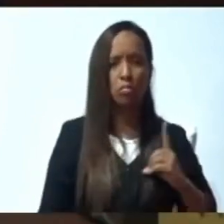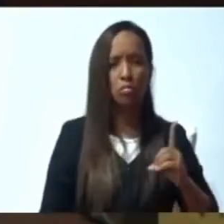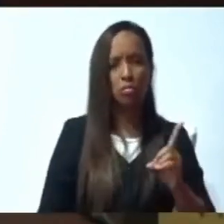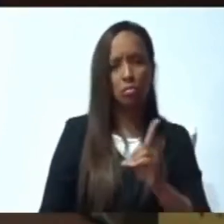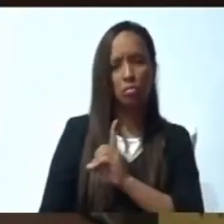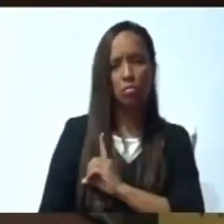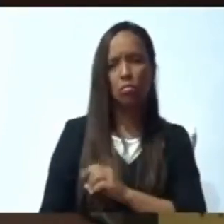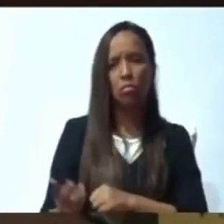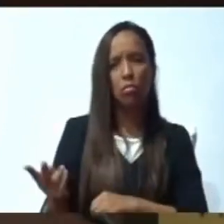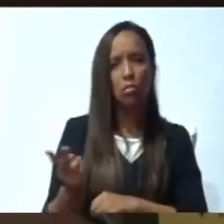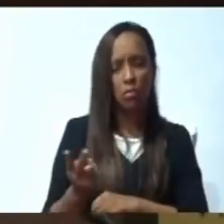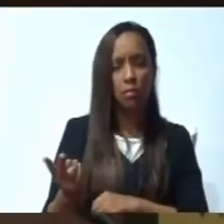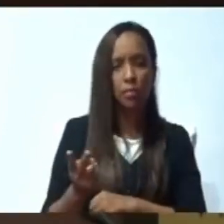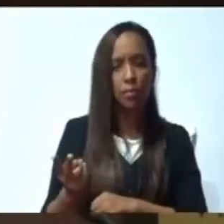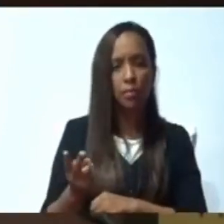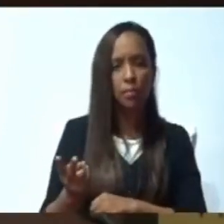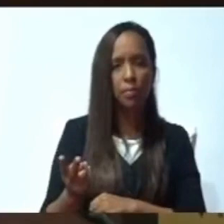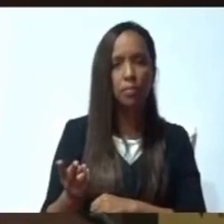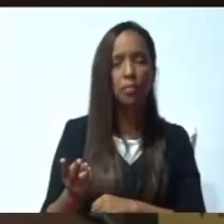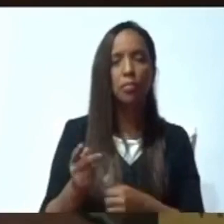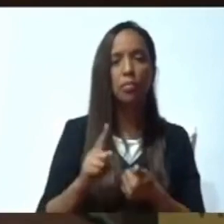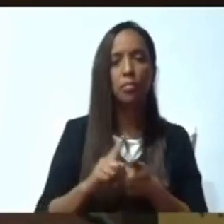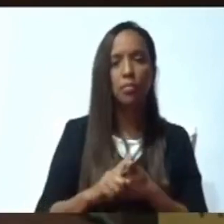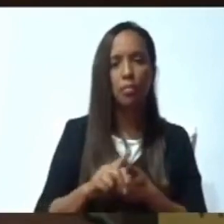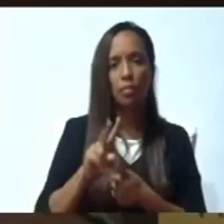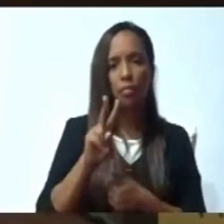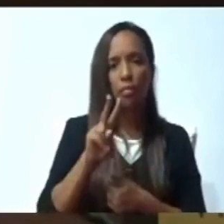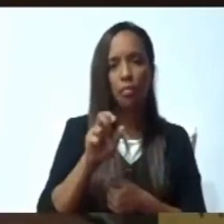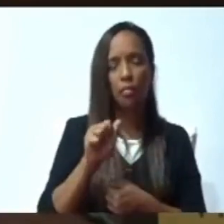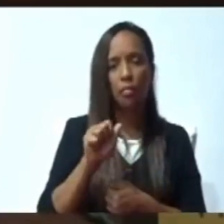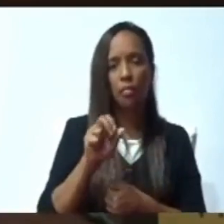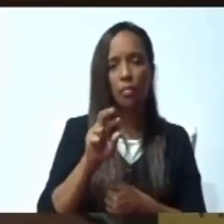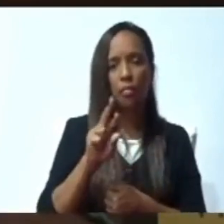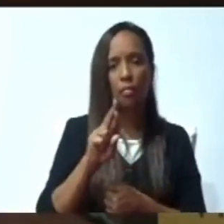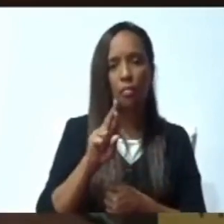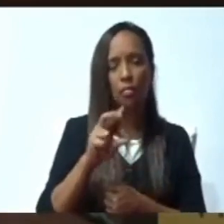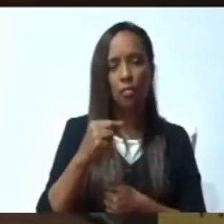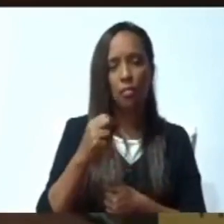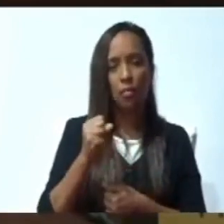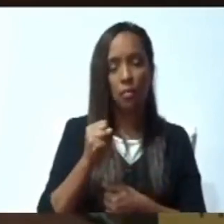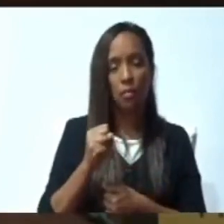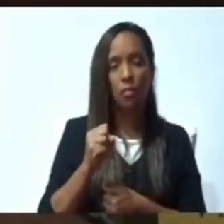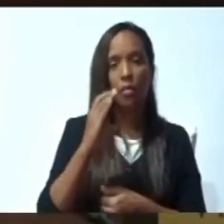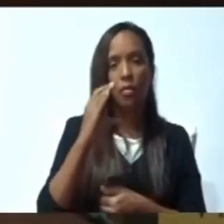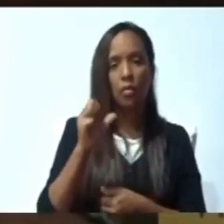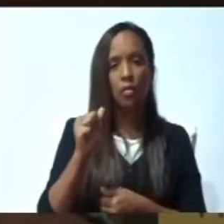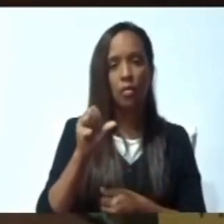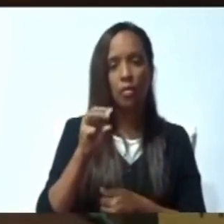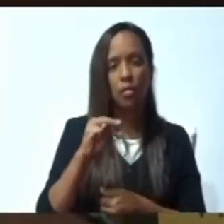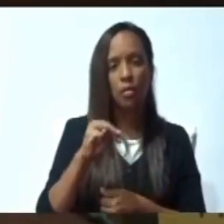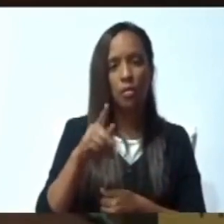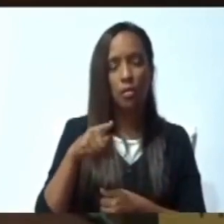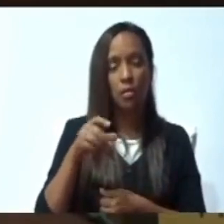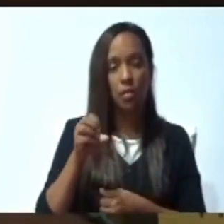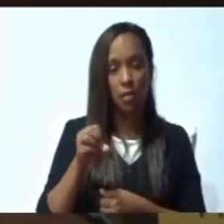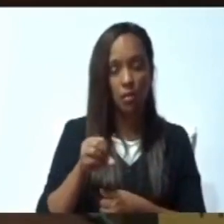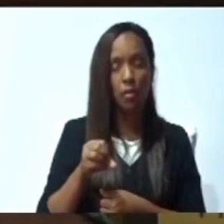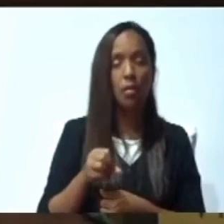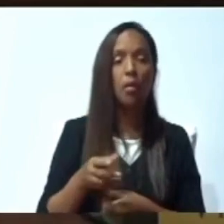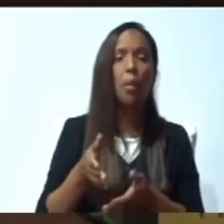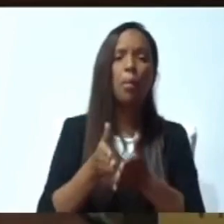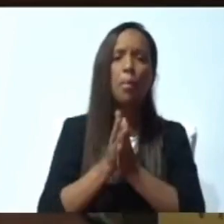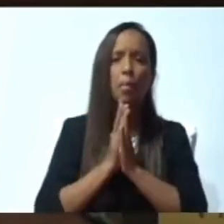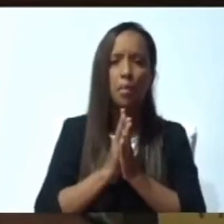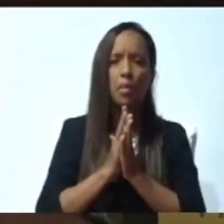como el diputado Juan Julio Campos para guardar un minuto de silencio a la